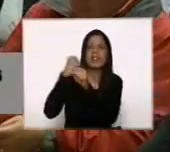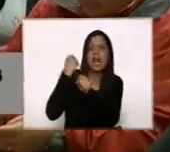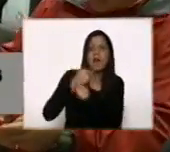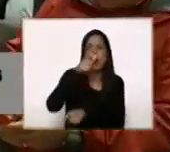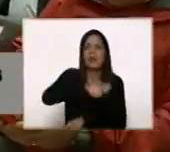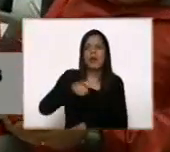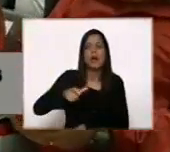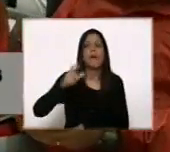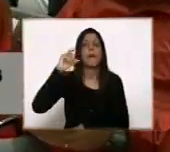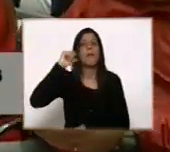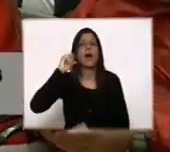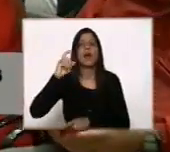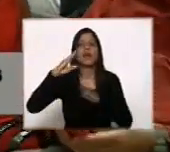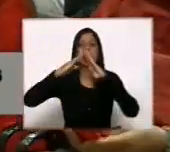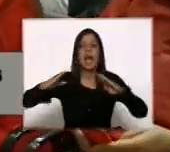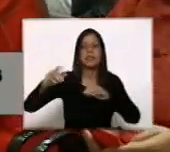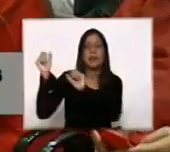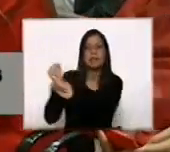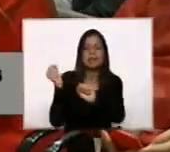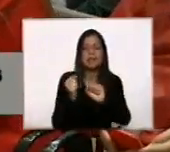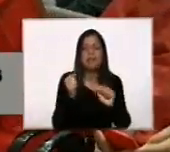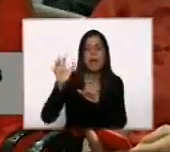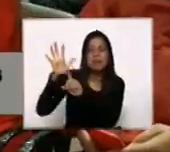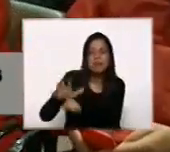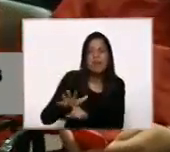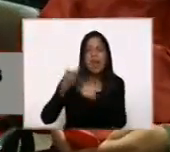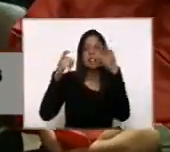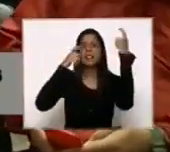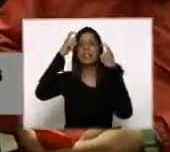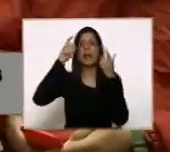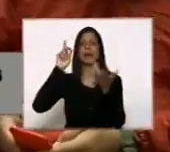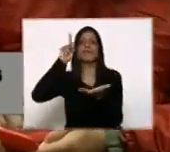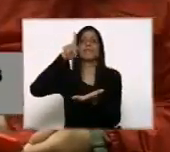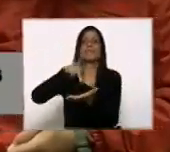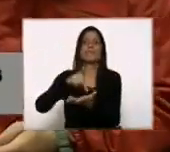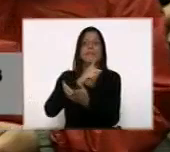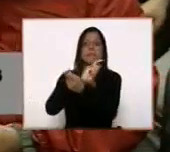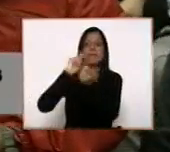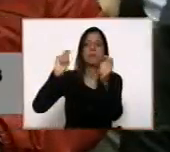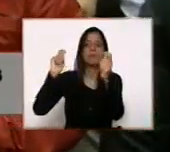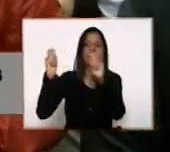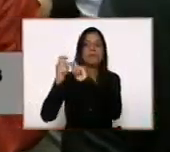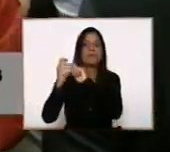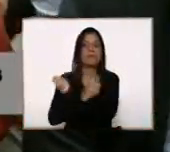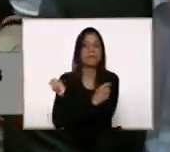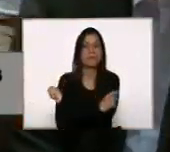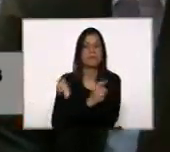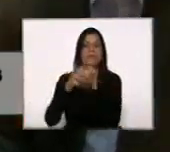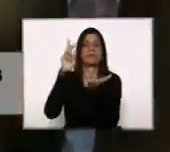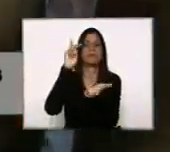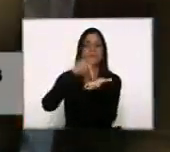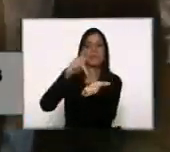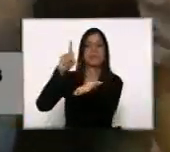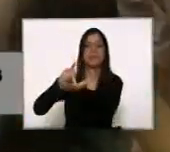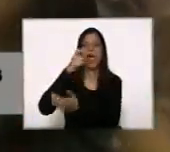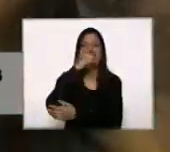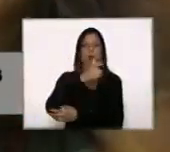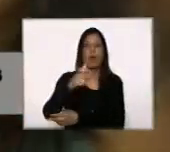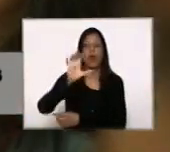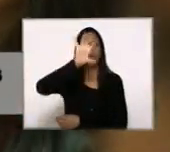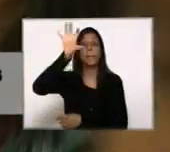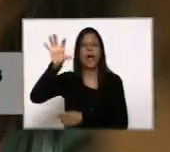de la casa, las amas de casa. Bueno, comenzó allí a caerse la careta, comenzó allí el mundo de